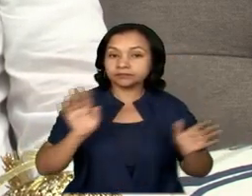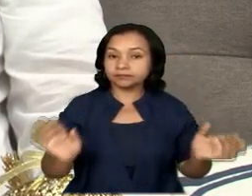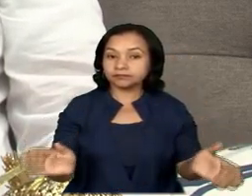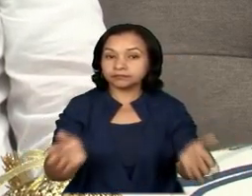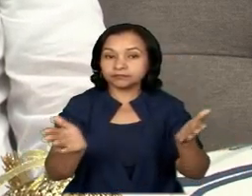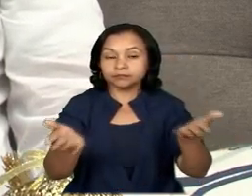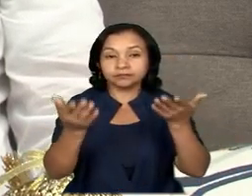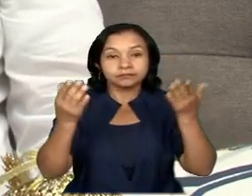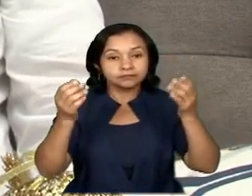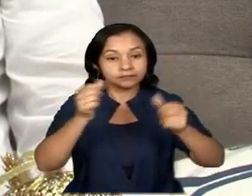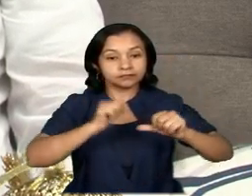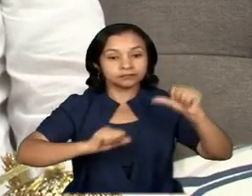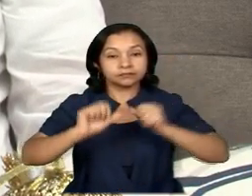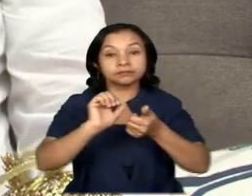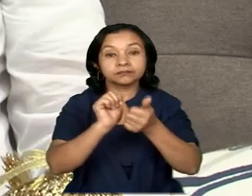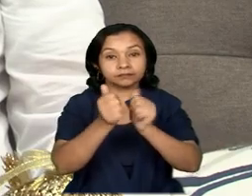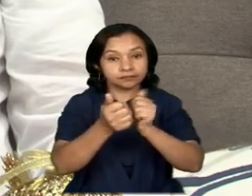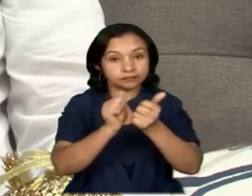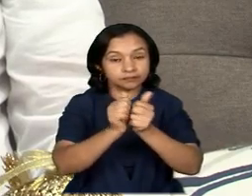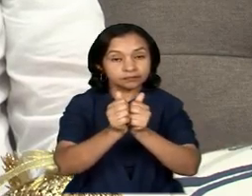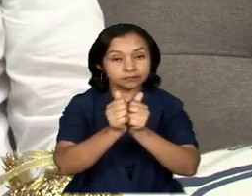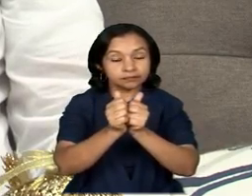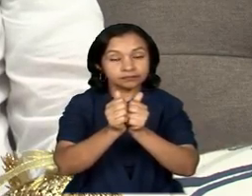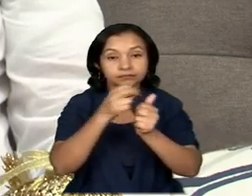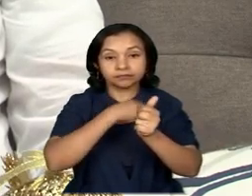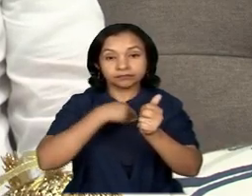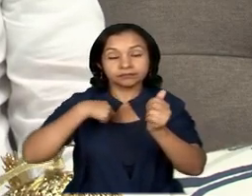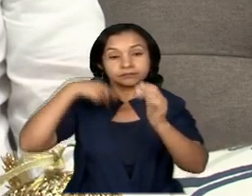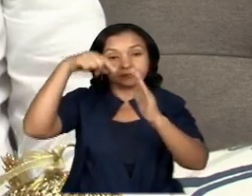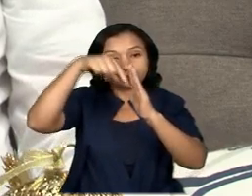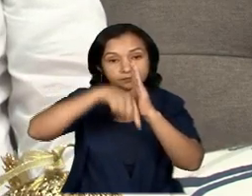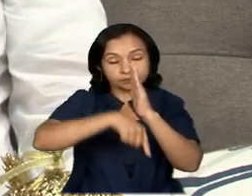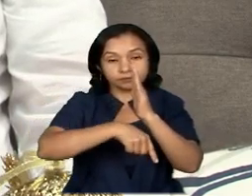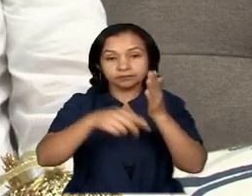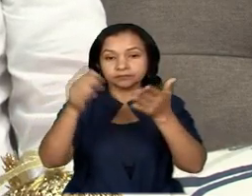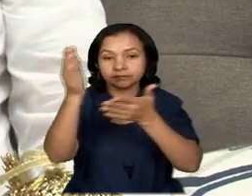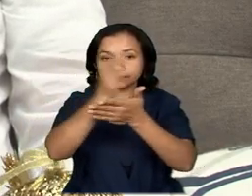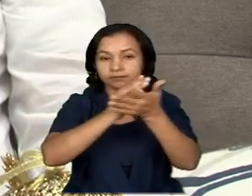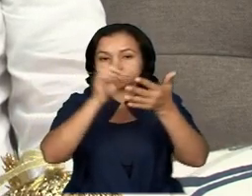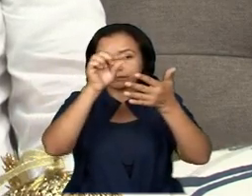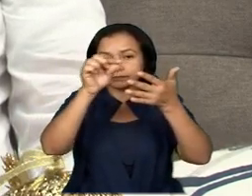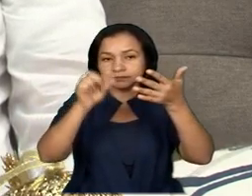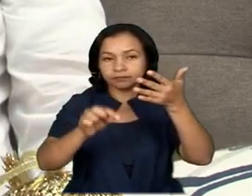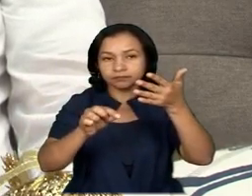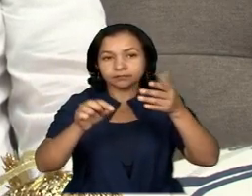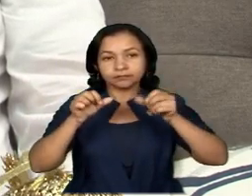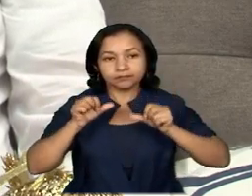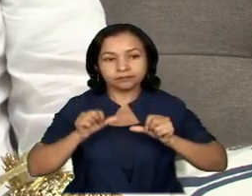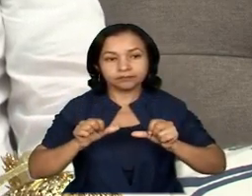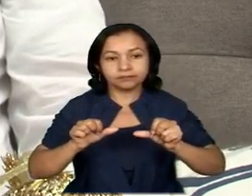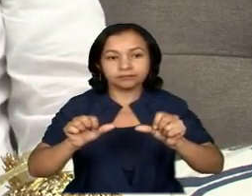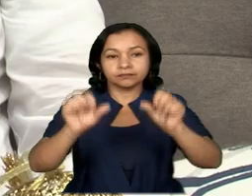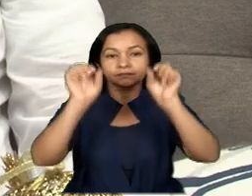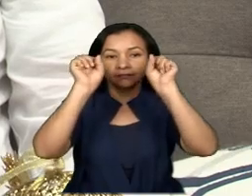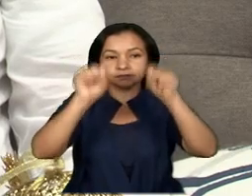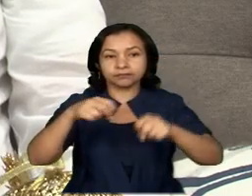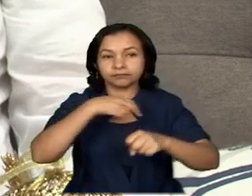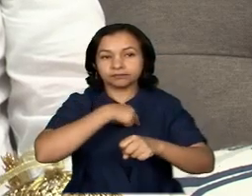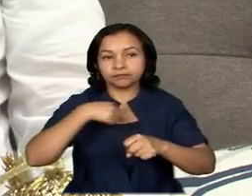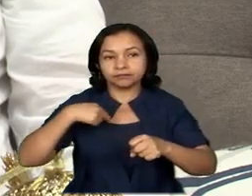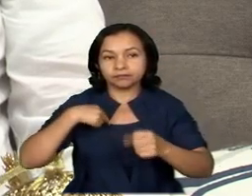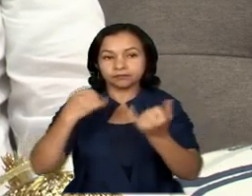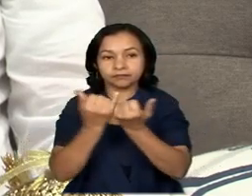talento artístico, deportivo, y estás profundizando y hay indicadores que dicen que vamos en ese camino, entonces podemos decir que este es un año